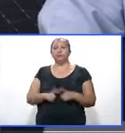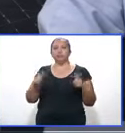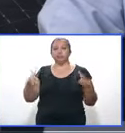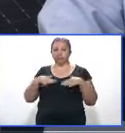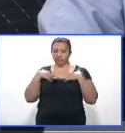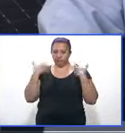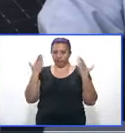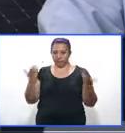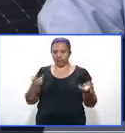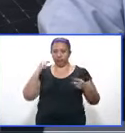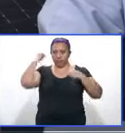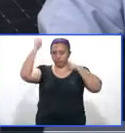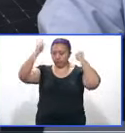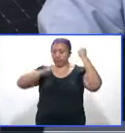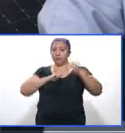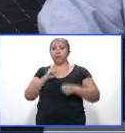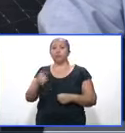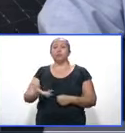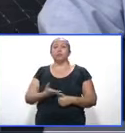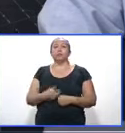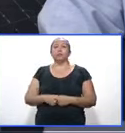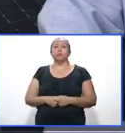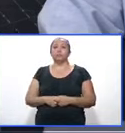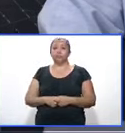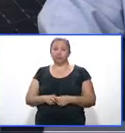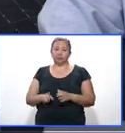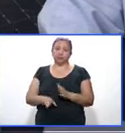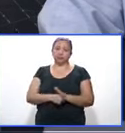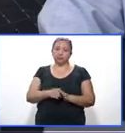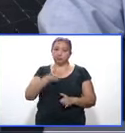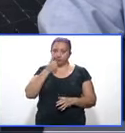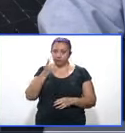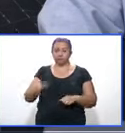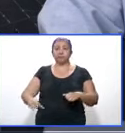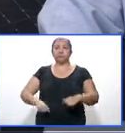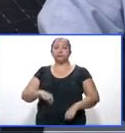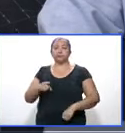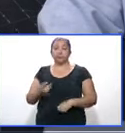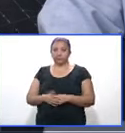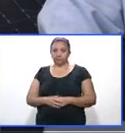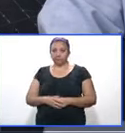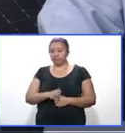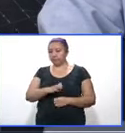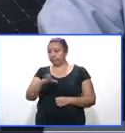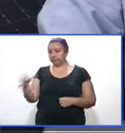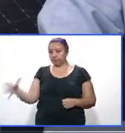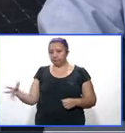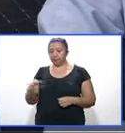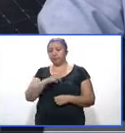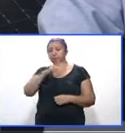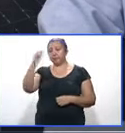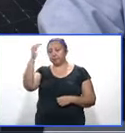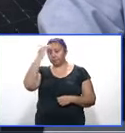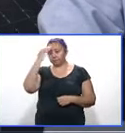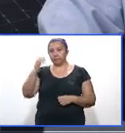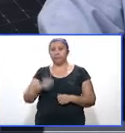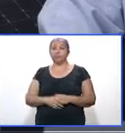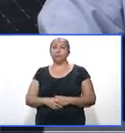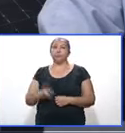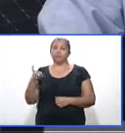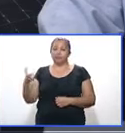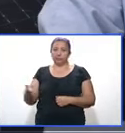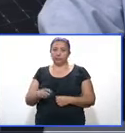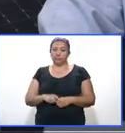oferta de turismo sustentable en infraestructura, en actividades, en espacios y en reconocimiento de